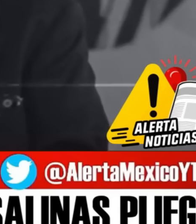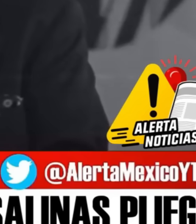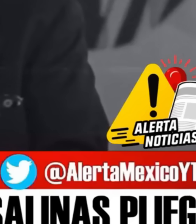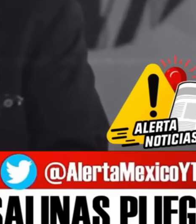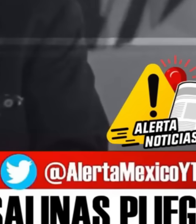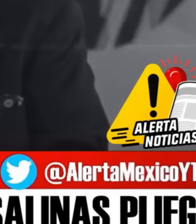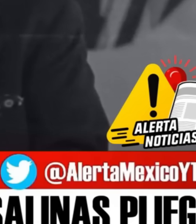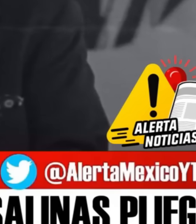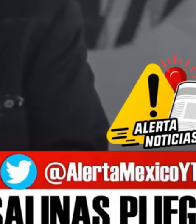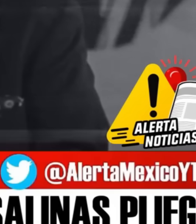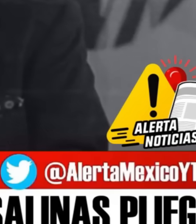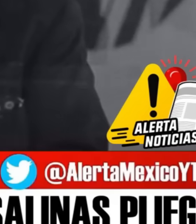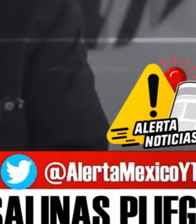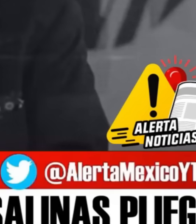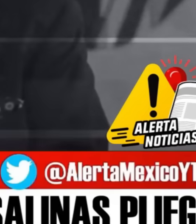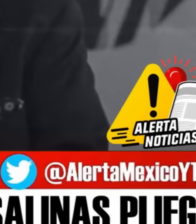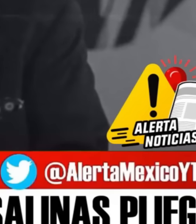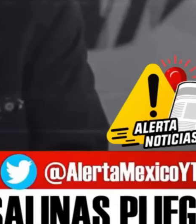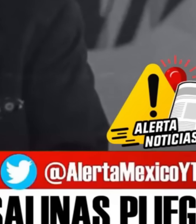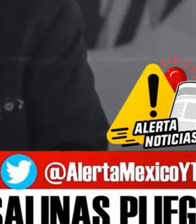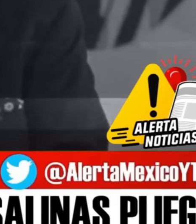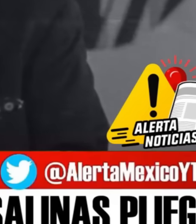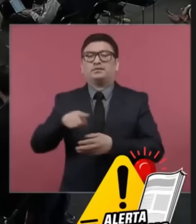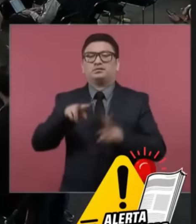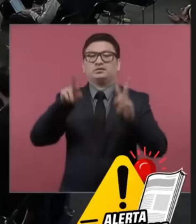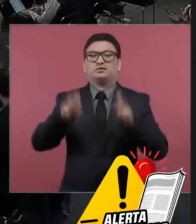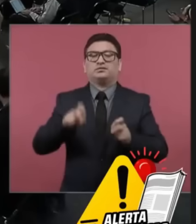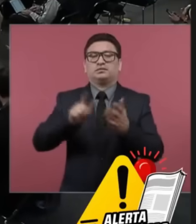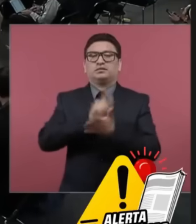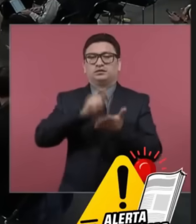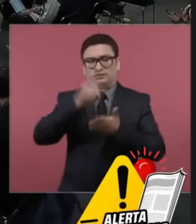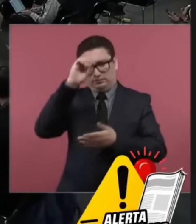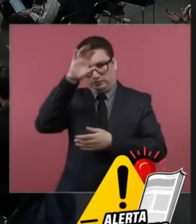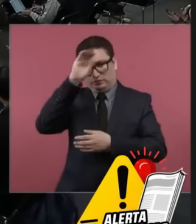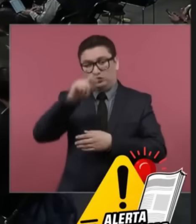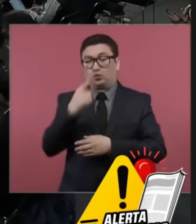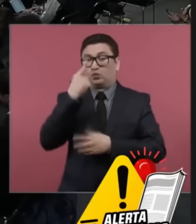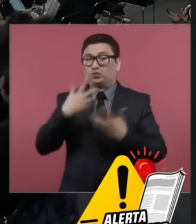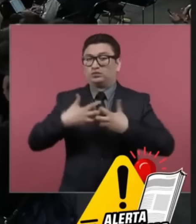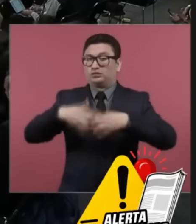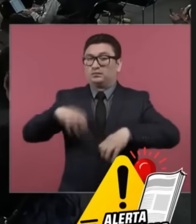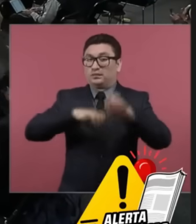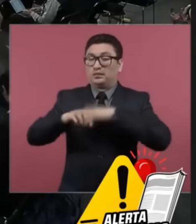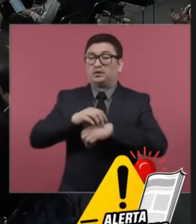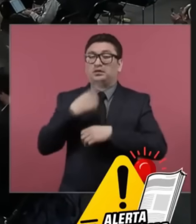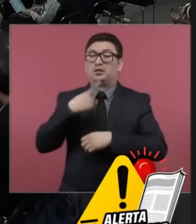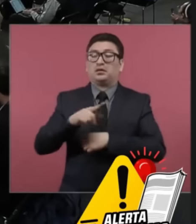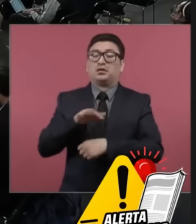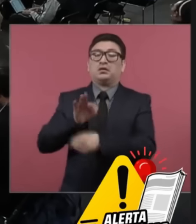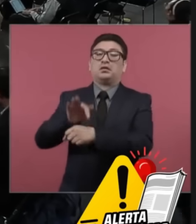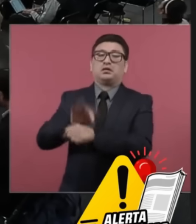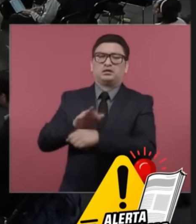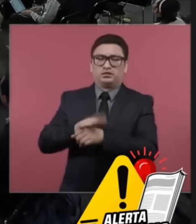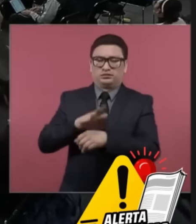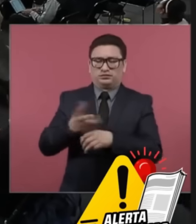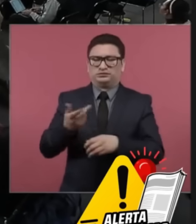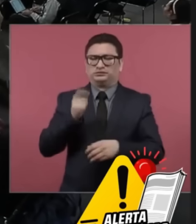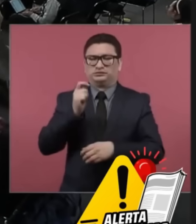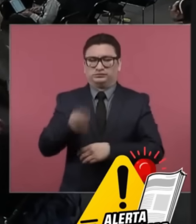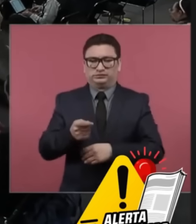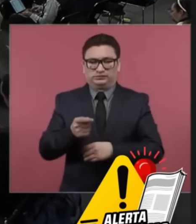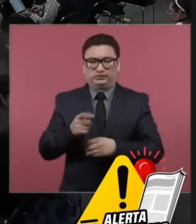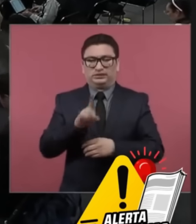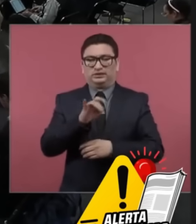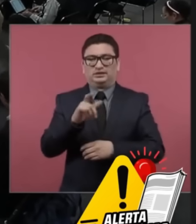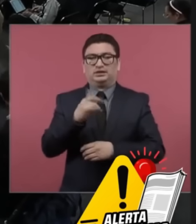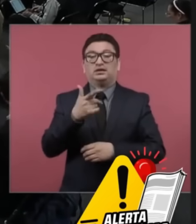jactado de ser un empresario honorable. Una de las empresas que han obtenido estos amparos para revertir estos efectos de ley